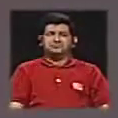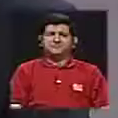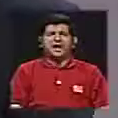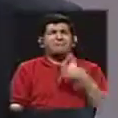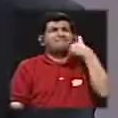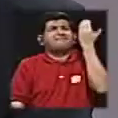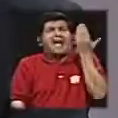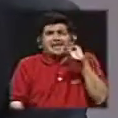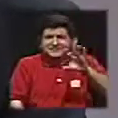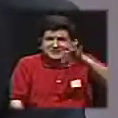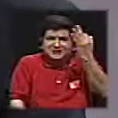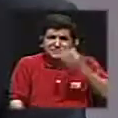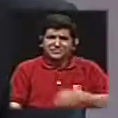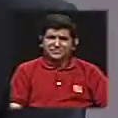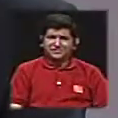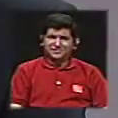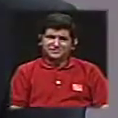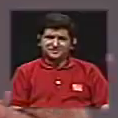muy fácil, ¿verdad?